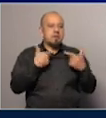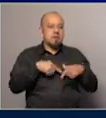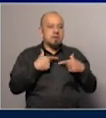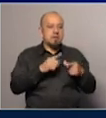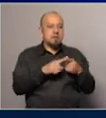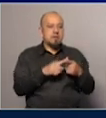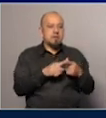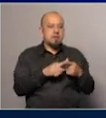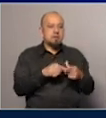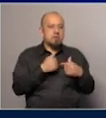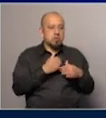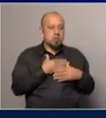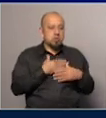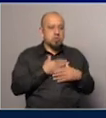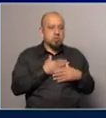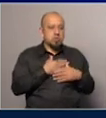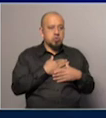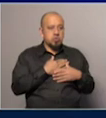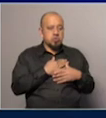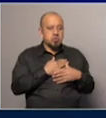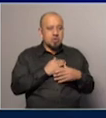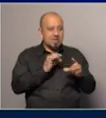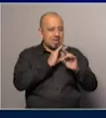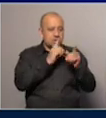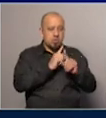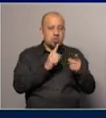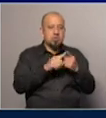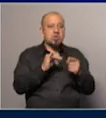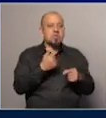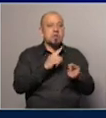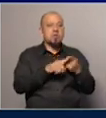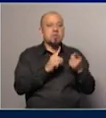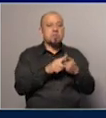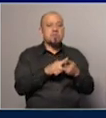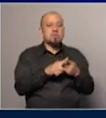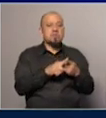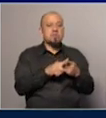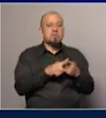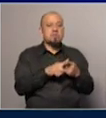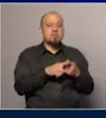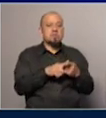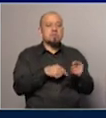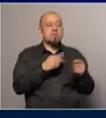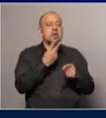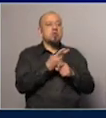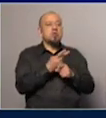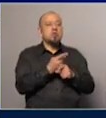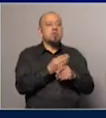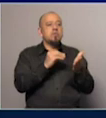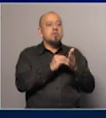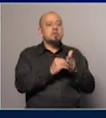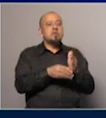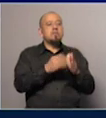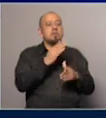nuestro para nosotros no estaba claro el artículo lo que ya acordamos con el ministerio y la ministra fue ya en dos oportunidades al